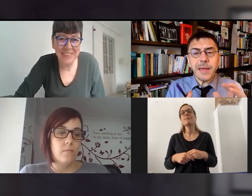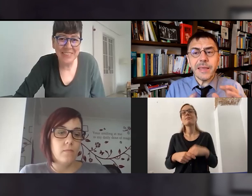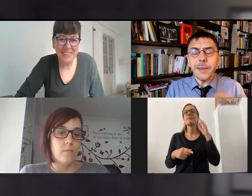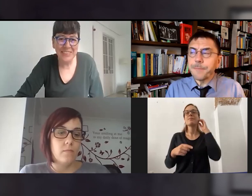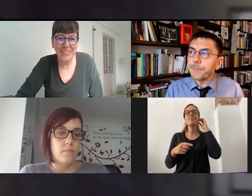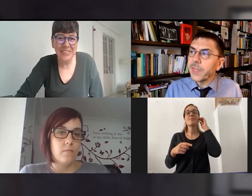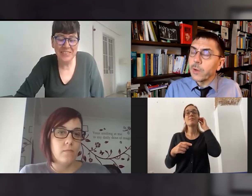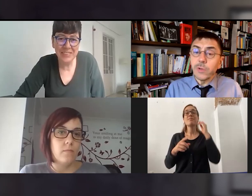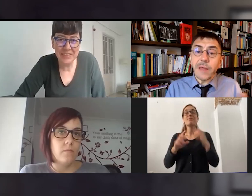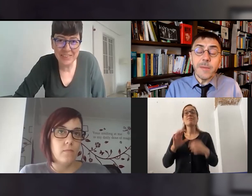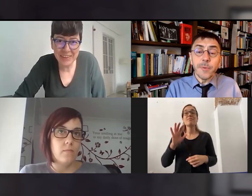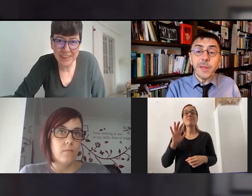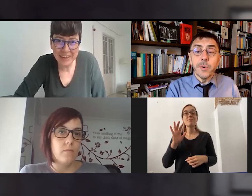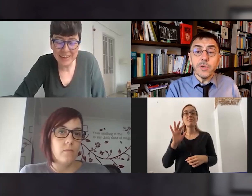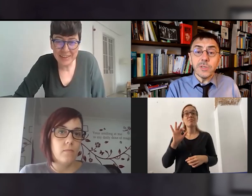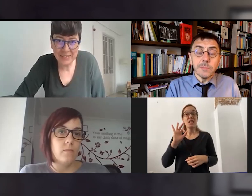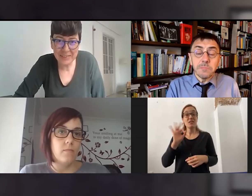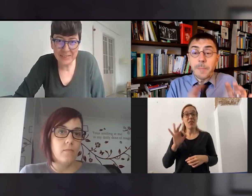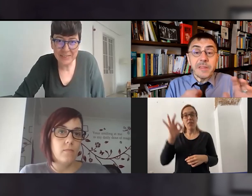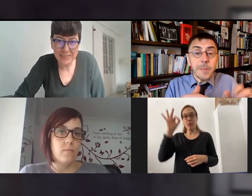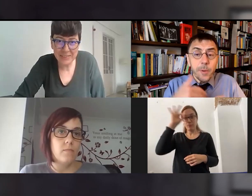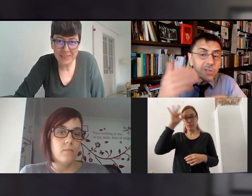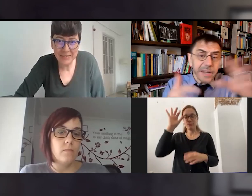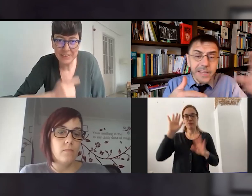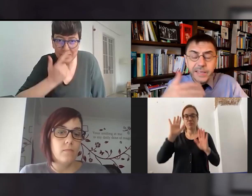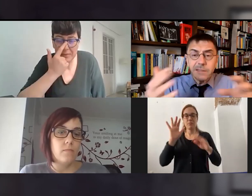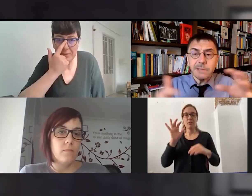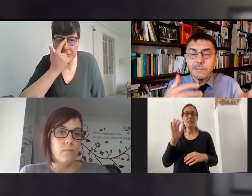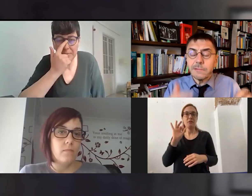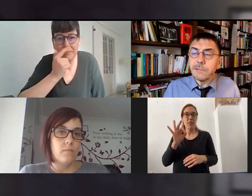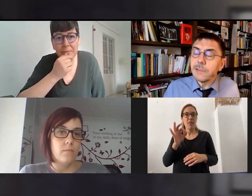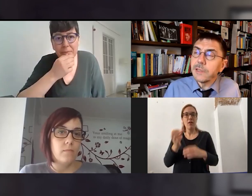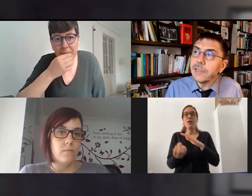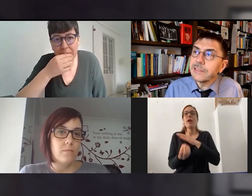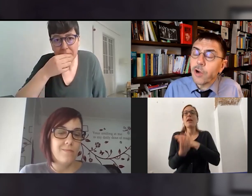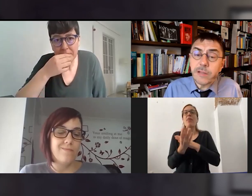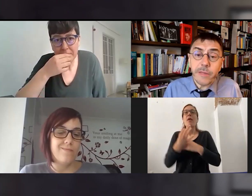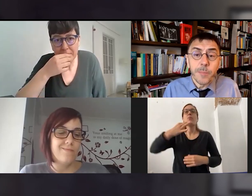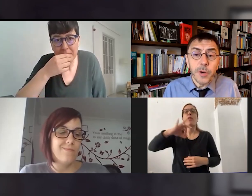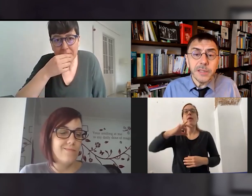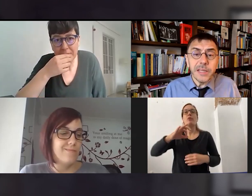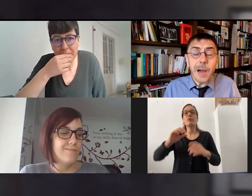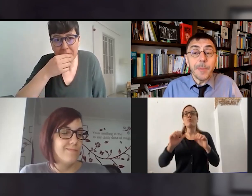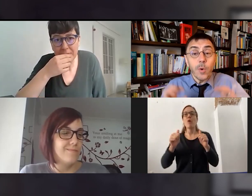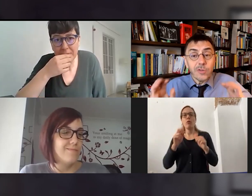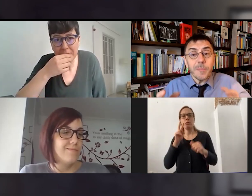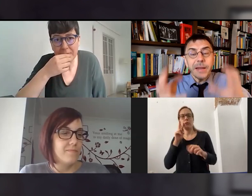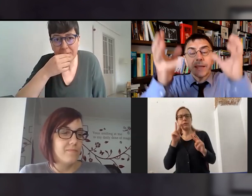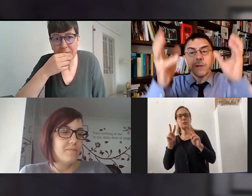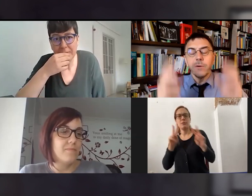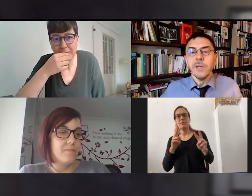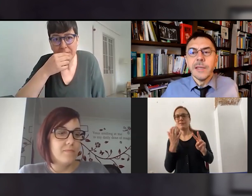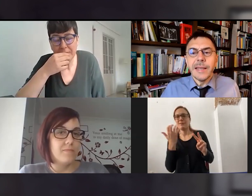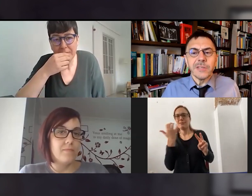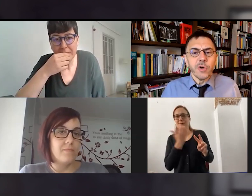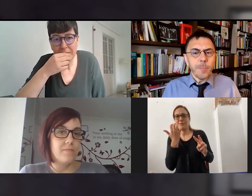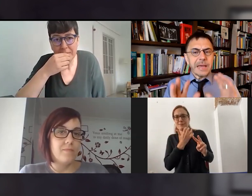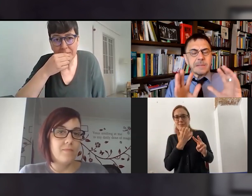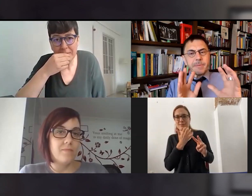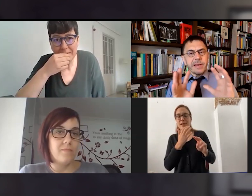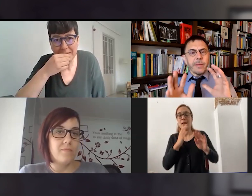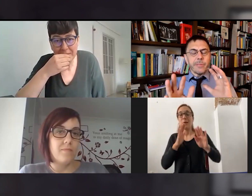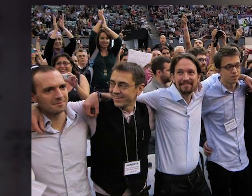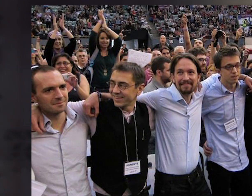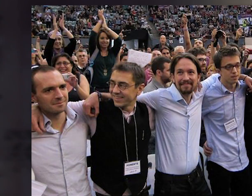Es verdad que cuando nace Podemos, al principio se ríen de esta organización política, pero cuando emerge, ¿no?, en las